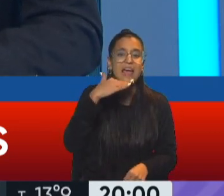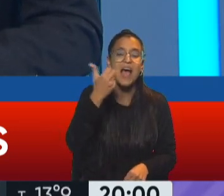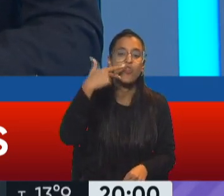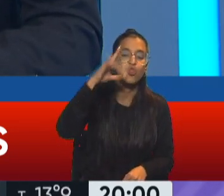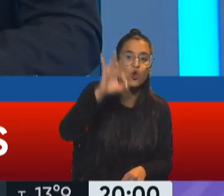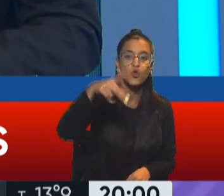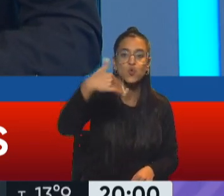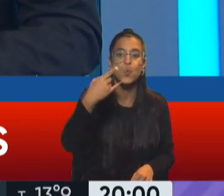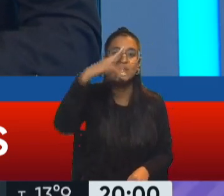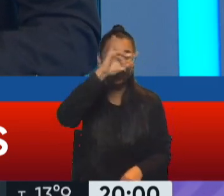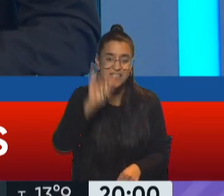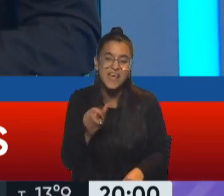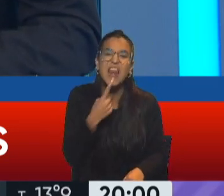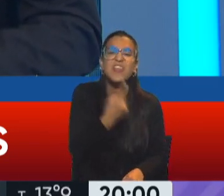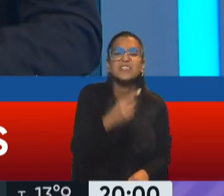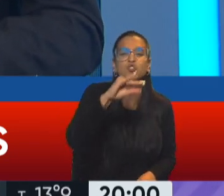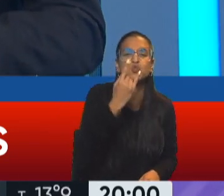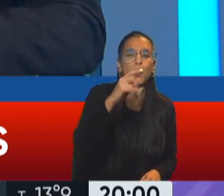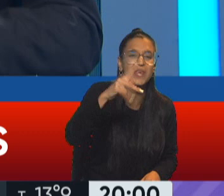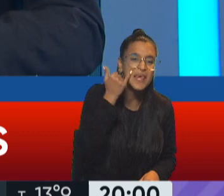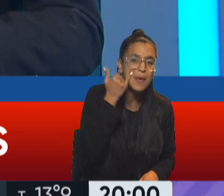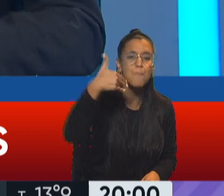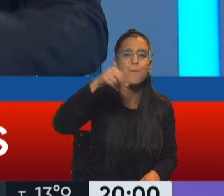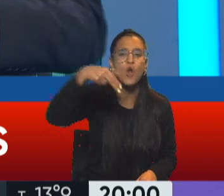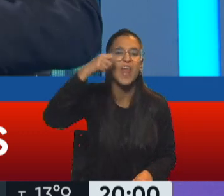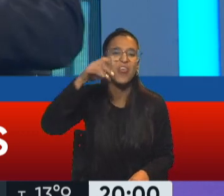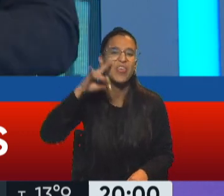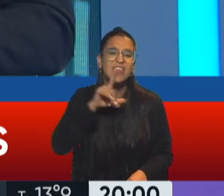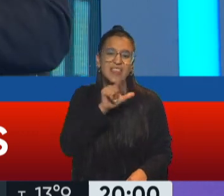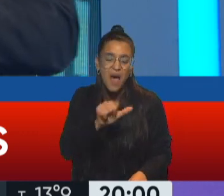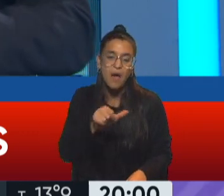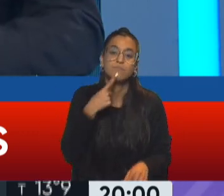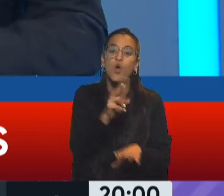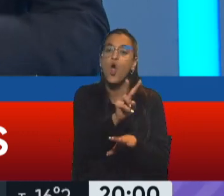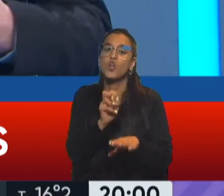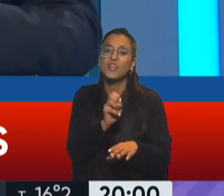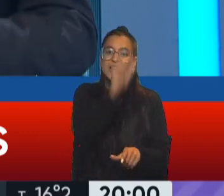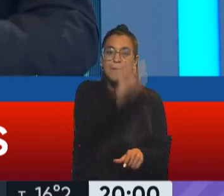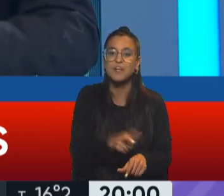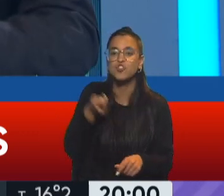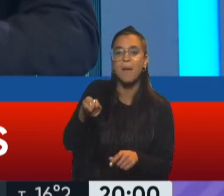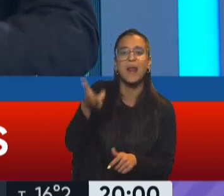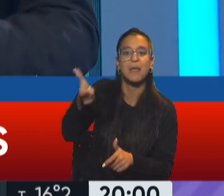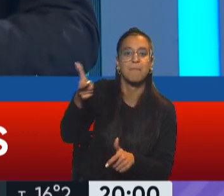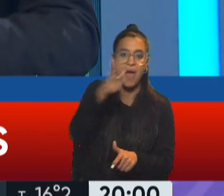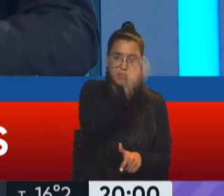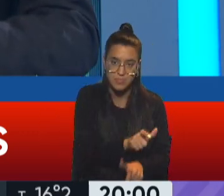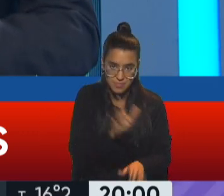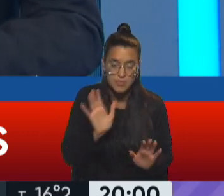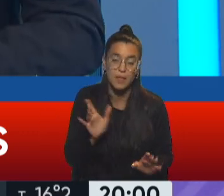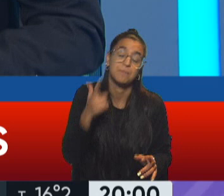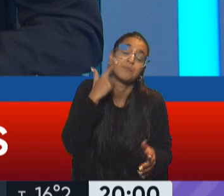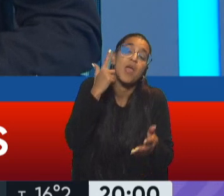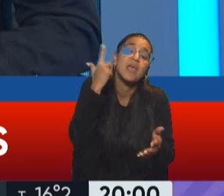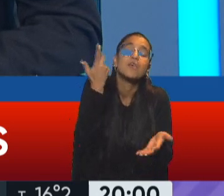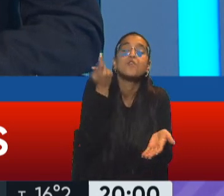le dicen el Chucky Monedita, y es uno de los contratantes de sicario, según la hipótesis que tienen